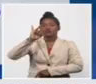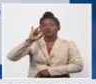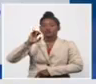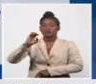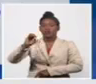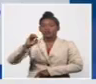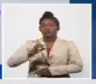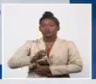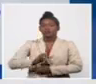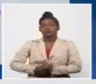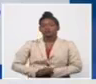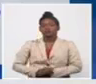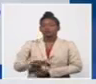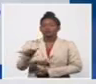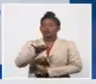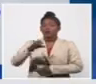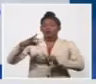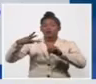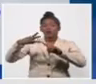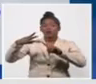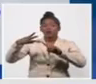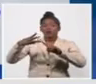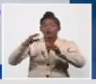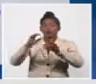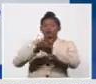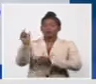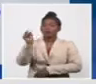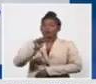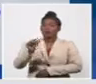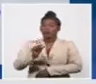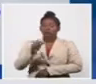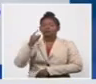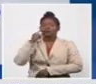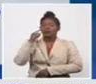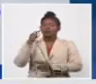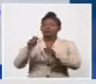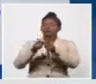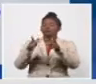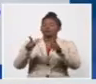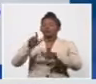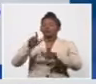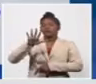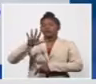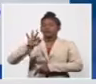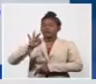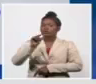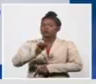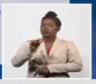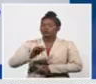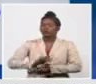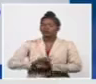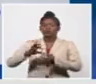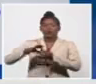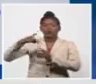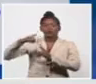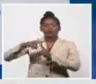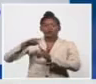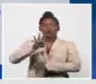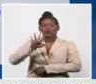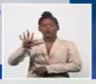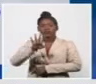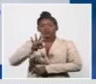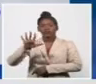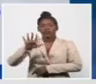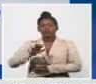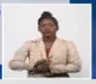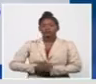al igual que Mayabeque, que ha ido incrementando, en este caso 58, Guantánamo 55, Pinar